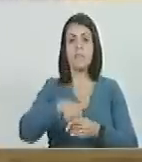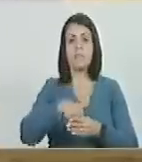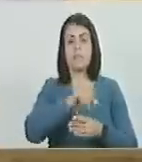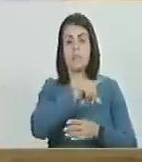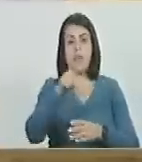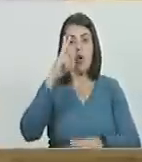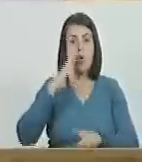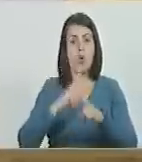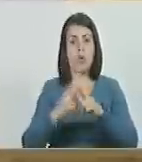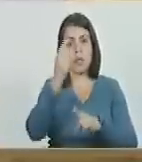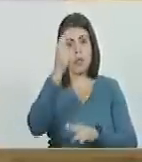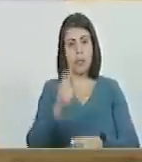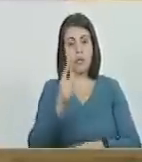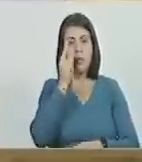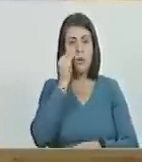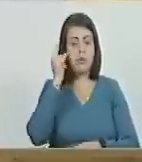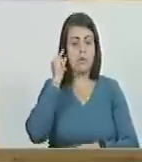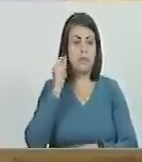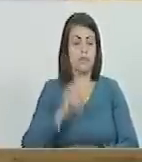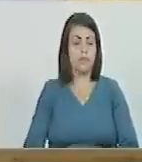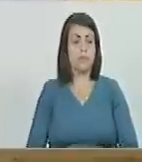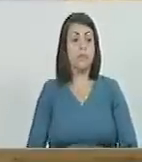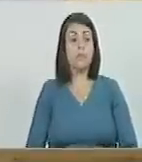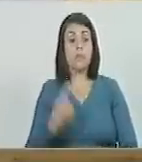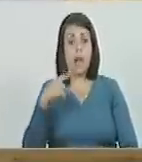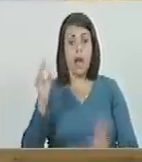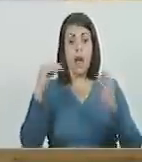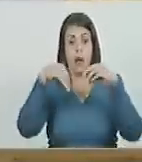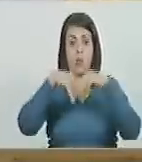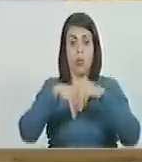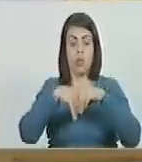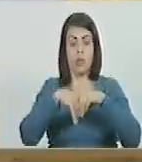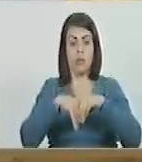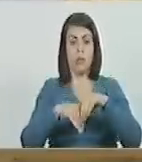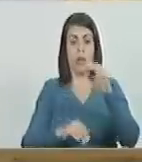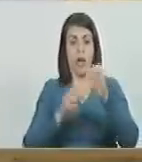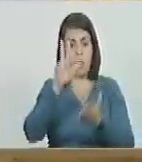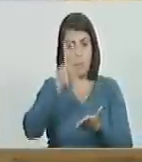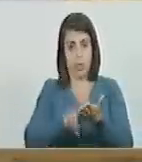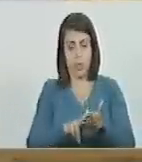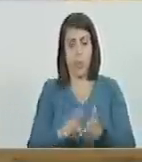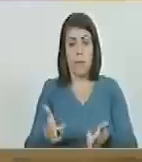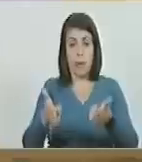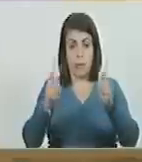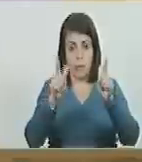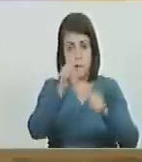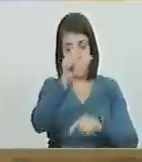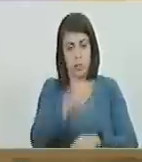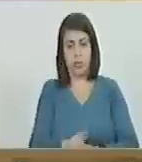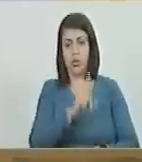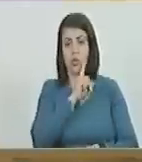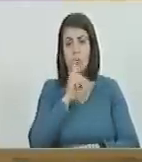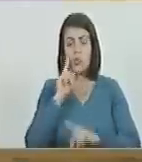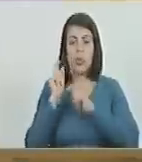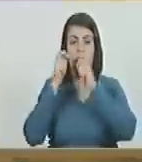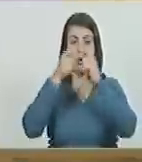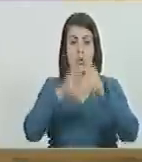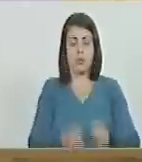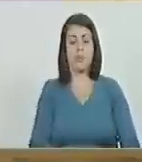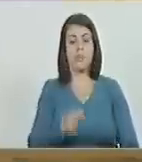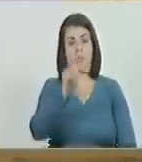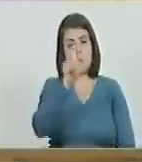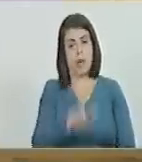Las honorables diputadas y los honorables diputados que estén a favor de aprobar la autorización del nombramiento